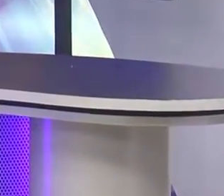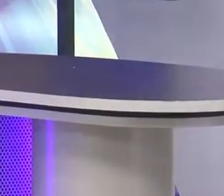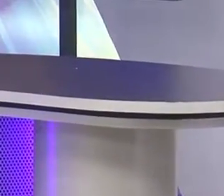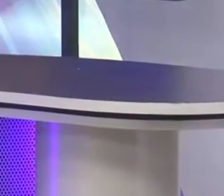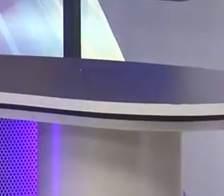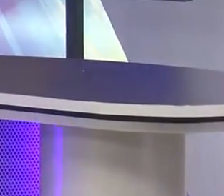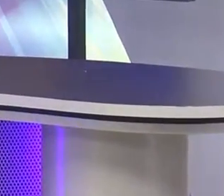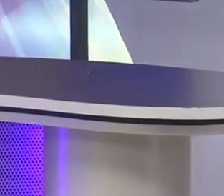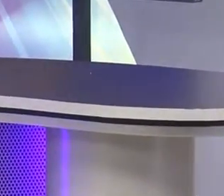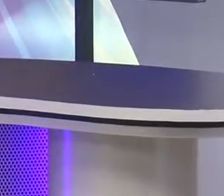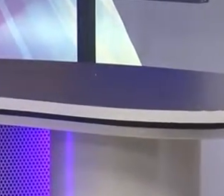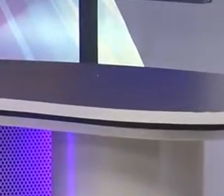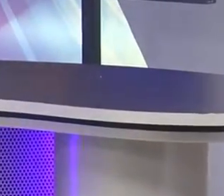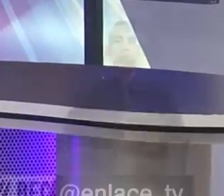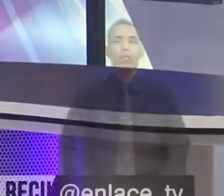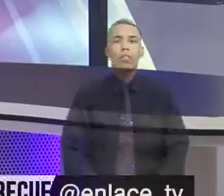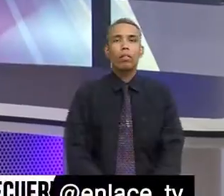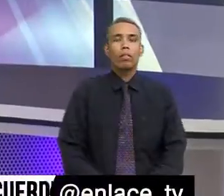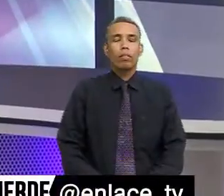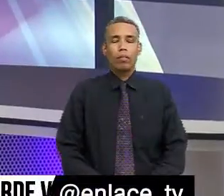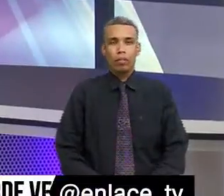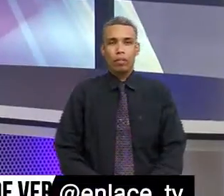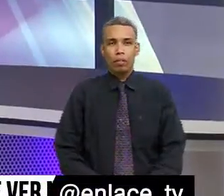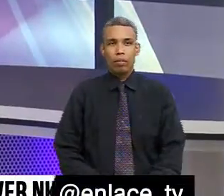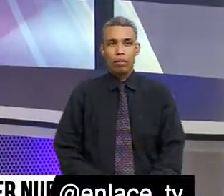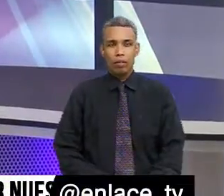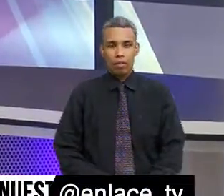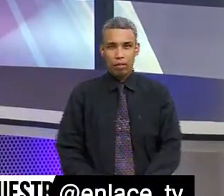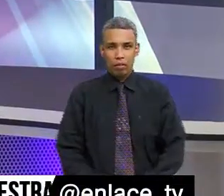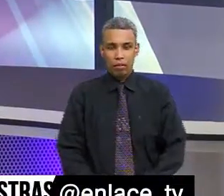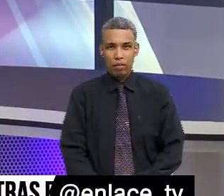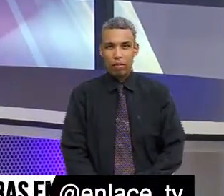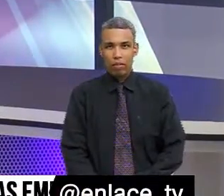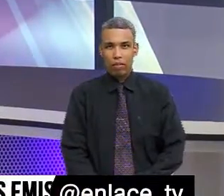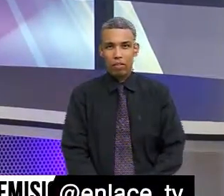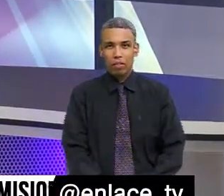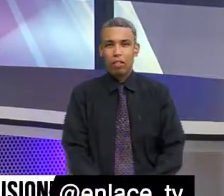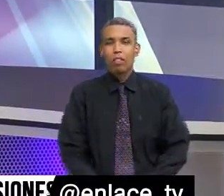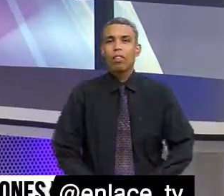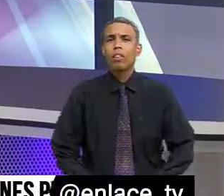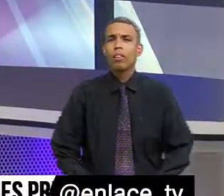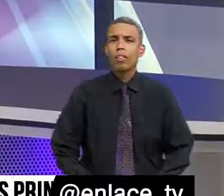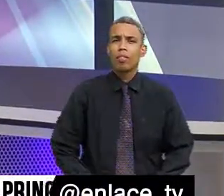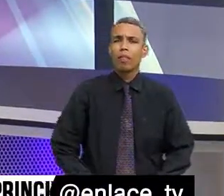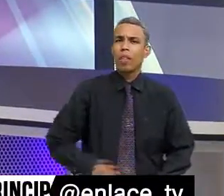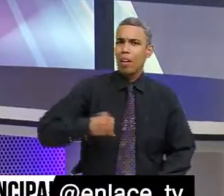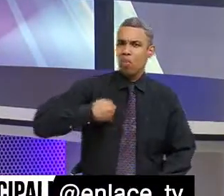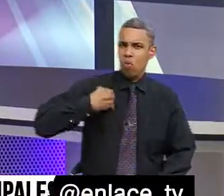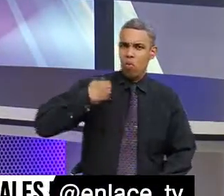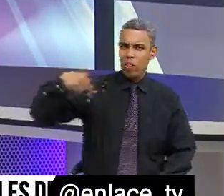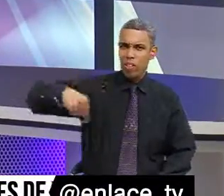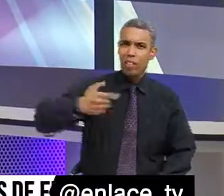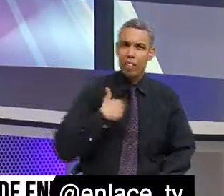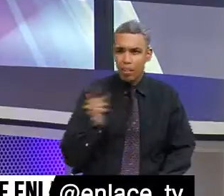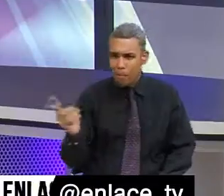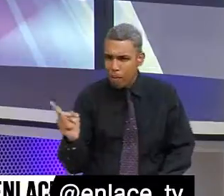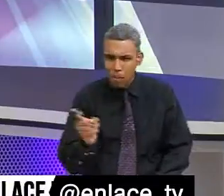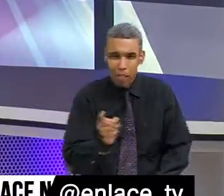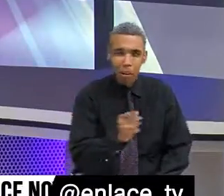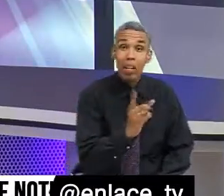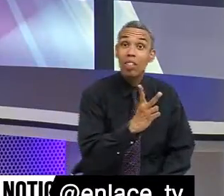Seguimos en el noticiero que usted quiere ver. Gracias por continuar con nosotros. Por lo menos 200 jóvenes barranqueños serán vinculados al programa